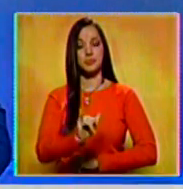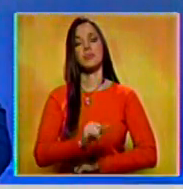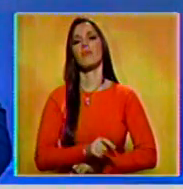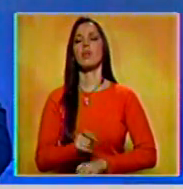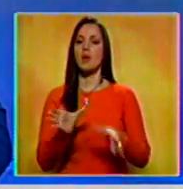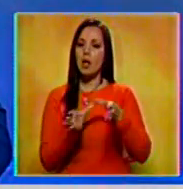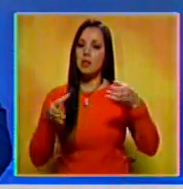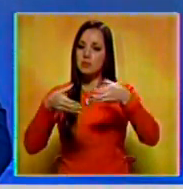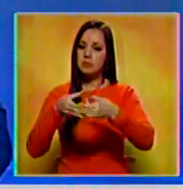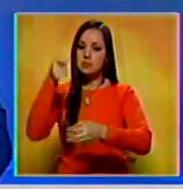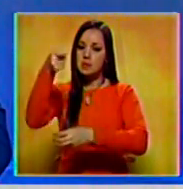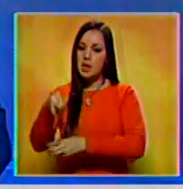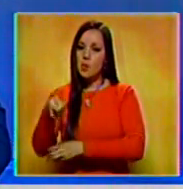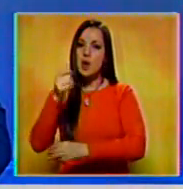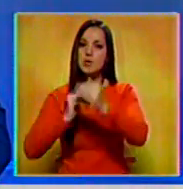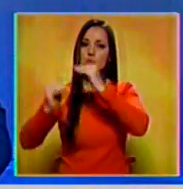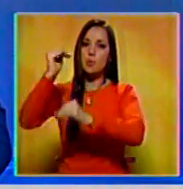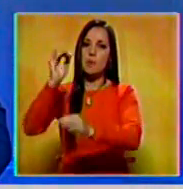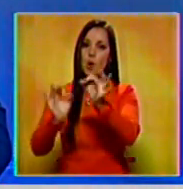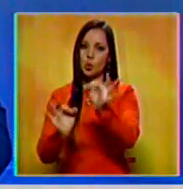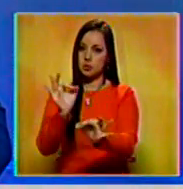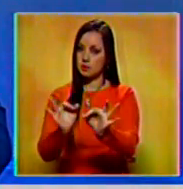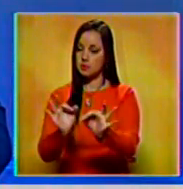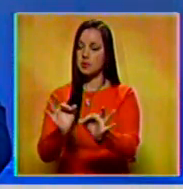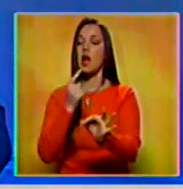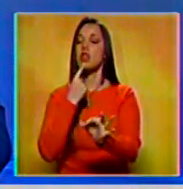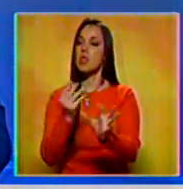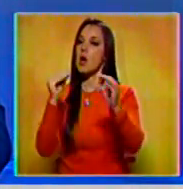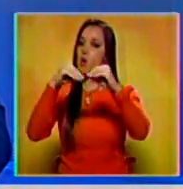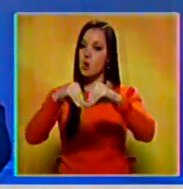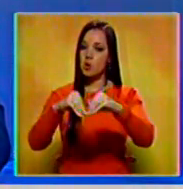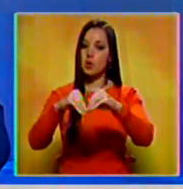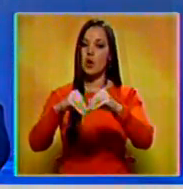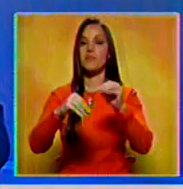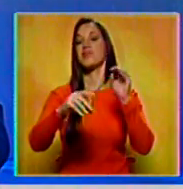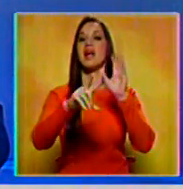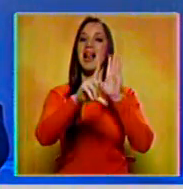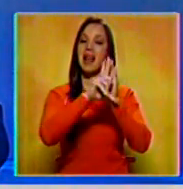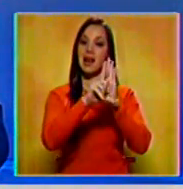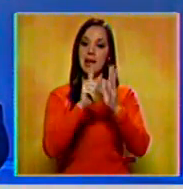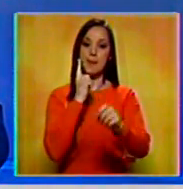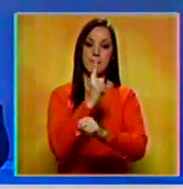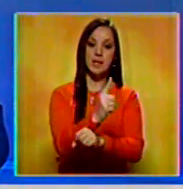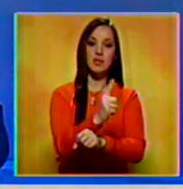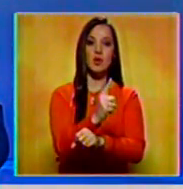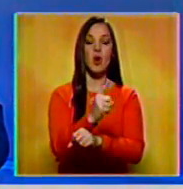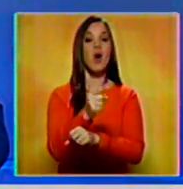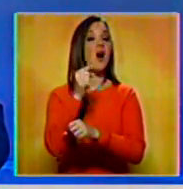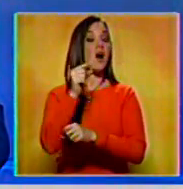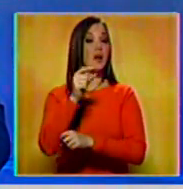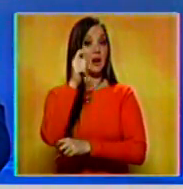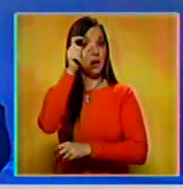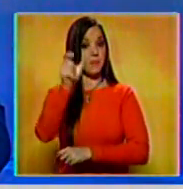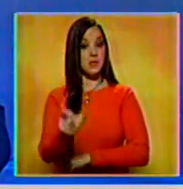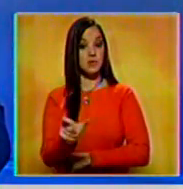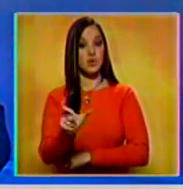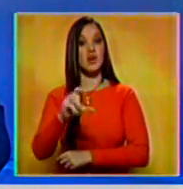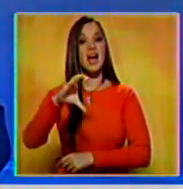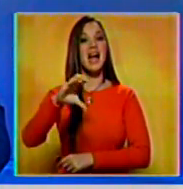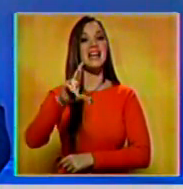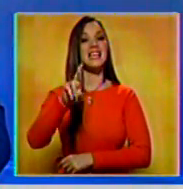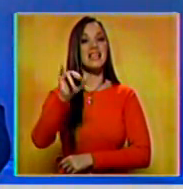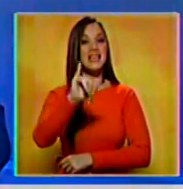Washington, la Sala Constitucional del Tribunal Supremo de Justicia acordó sustituir la medida cautelar privativa de libertad que pesa sobre el ciudadano Cristian